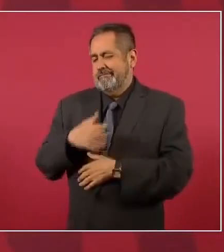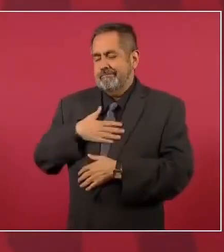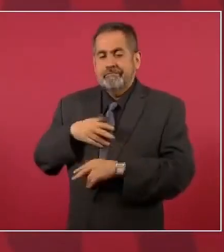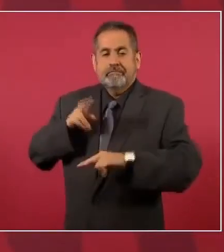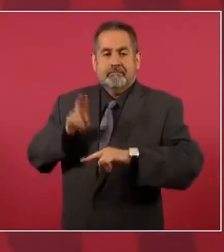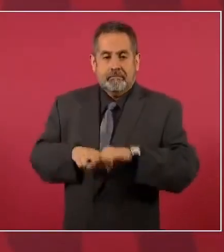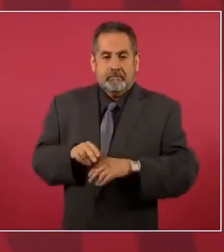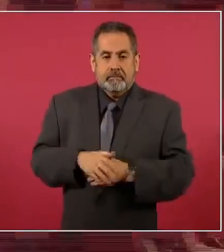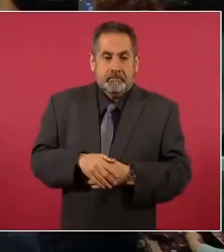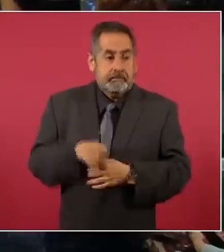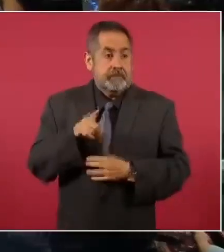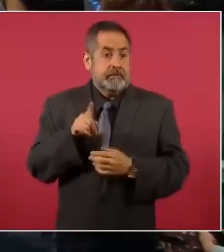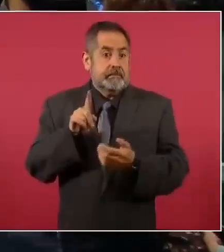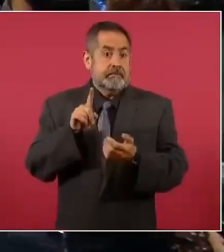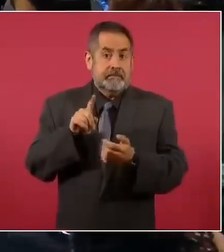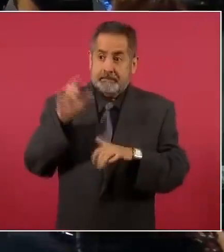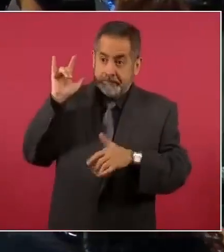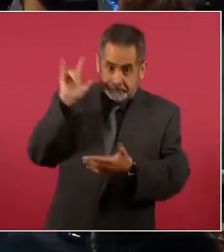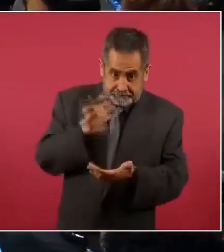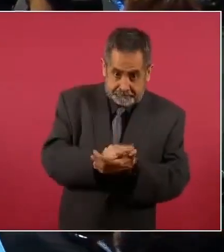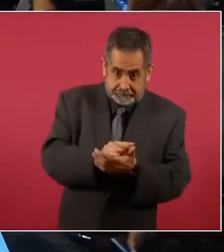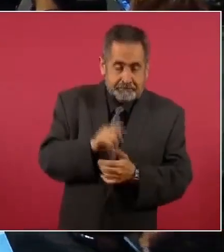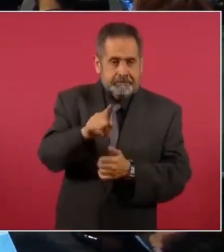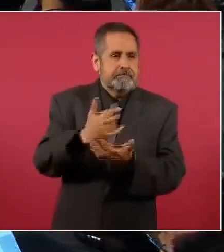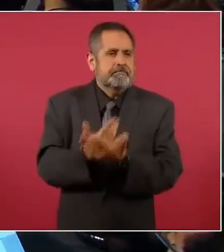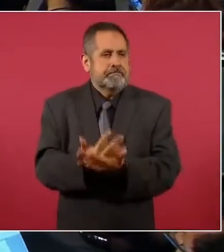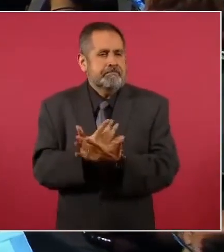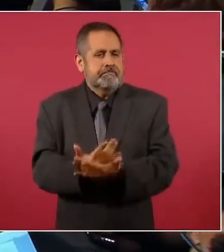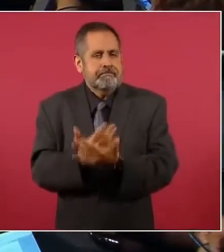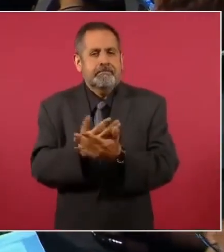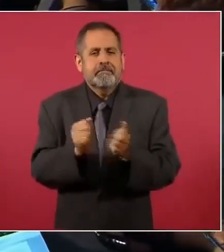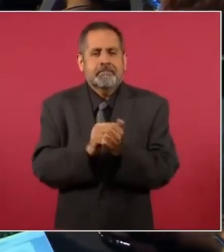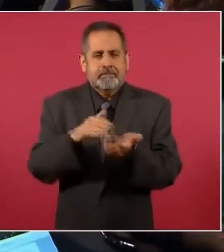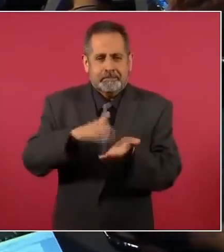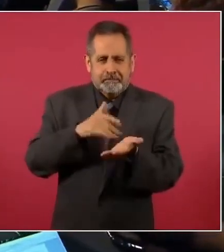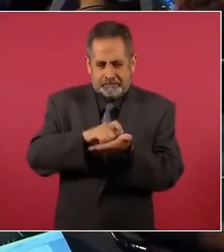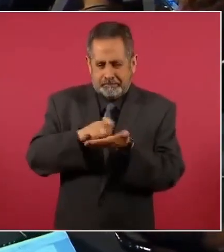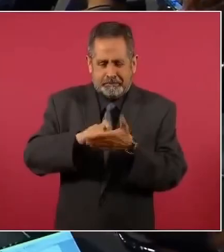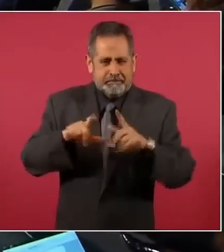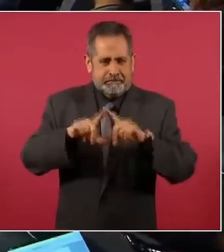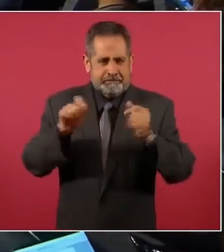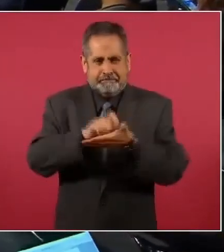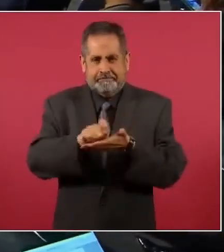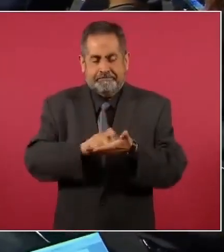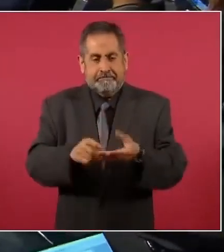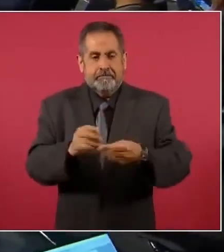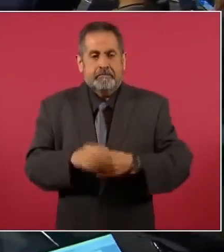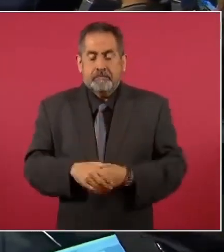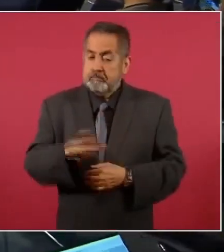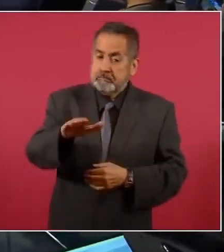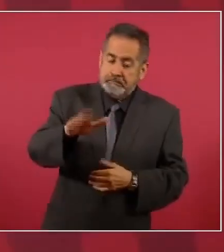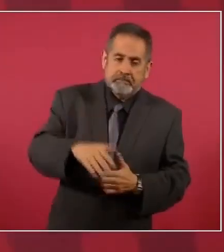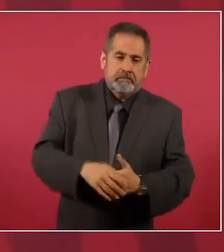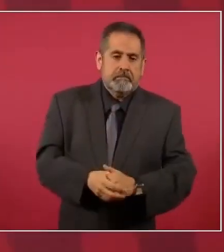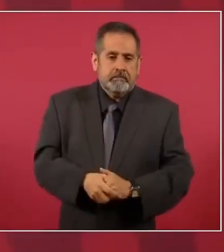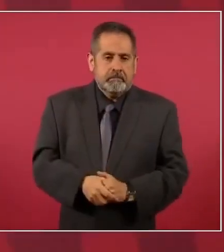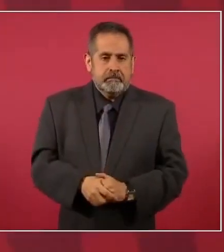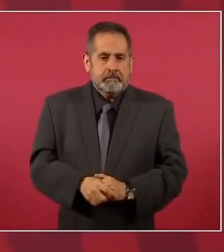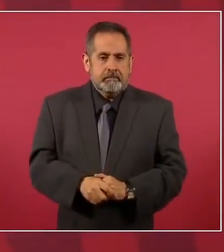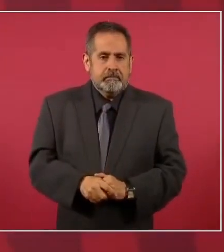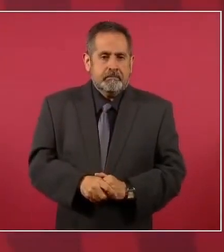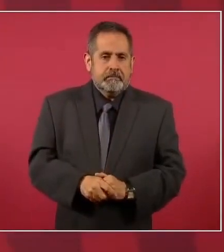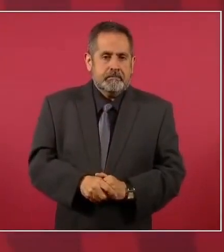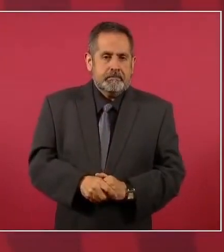Y me estaba esperando con un papel. Ya salí. Oiga,